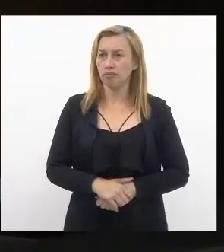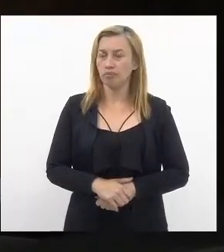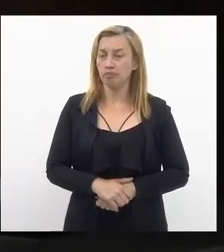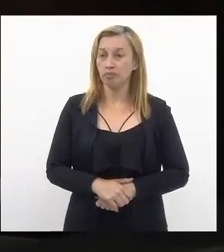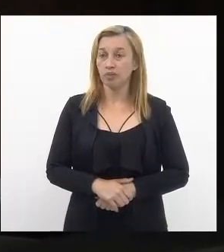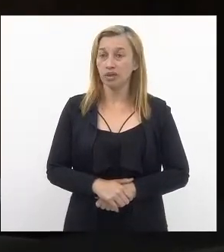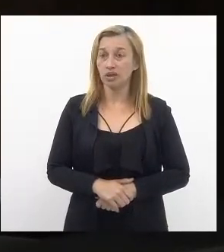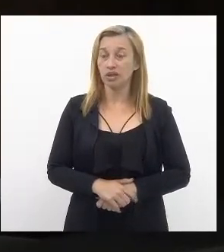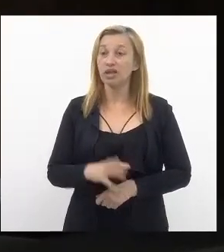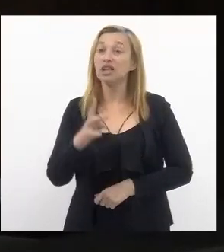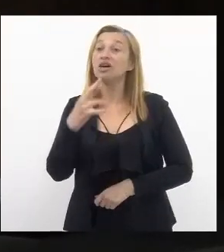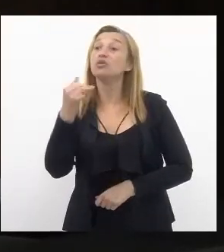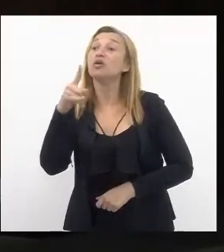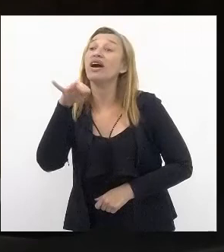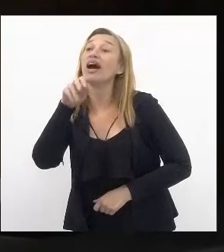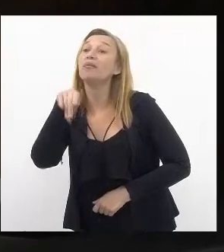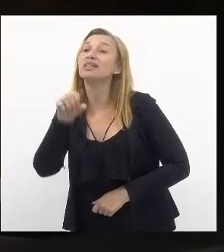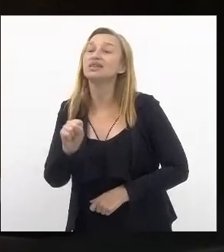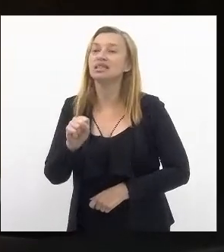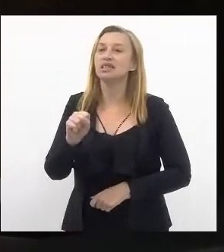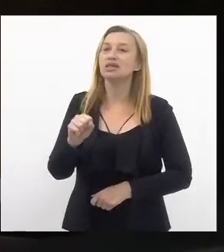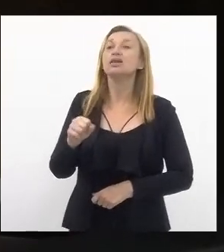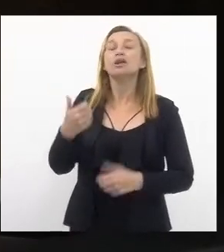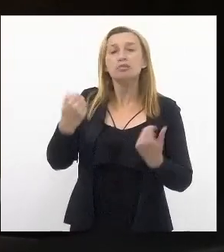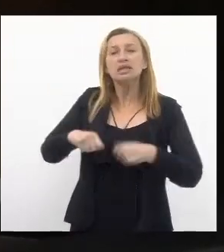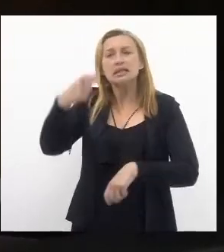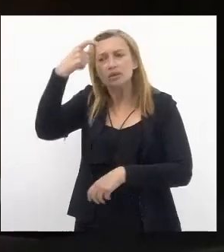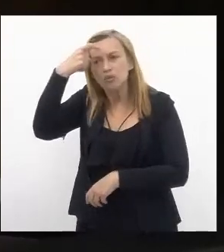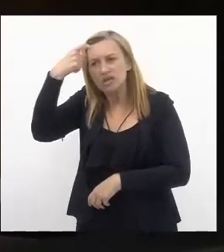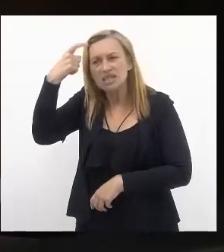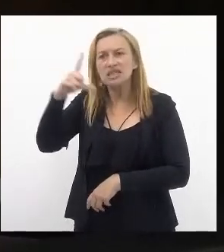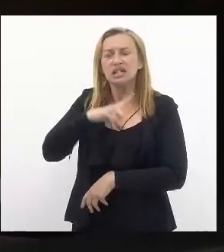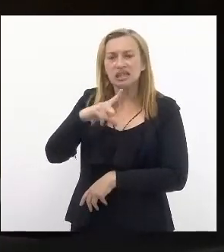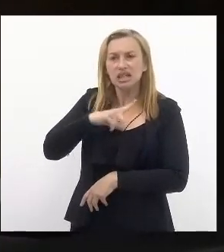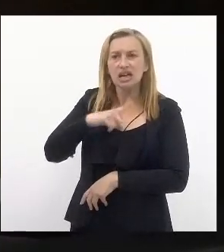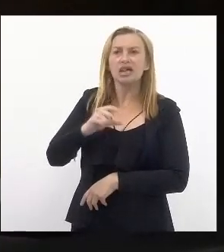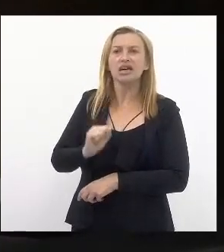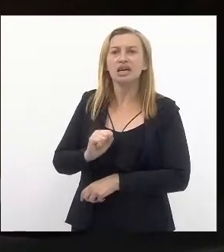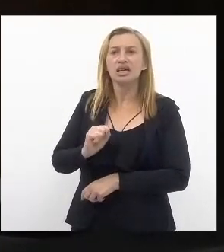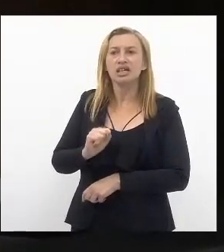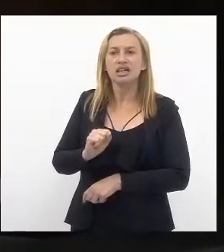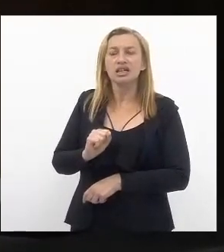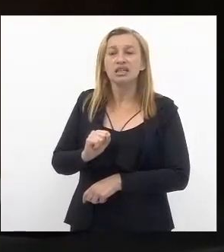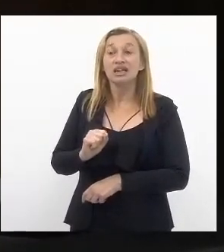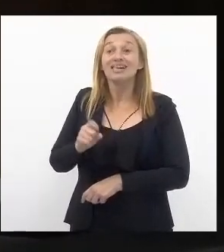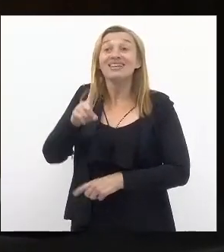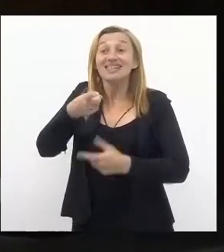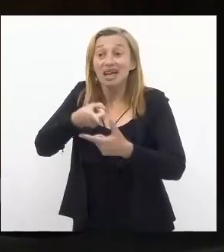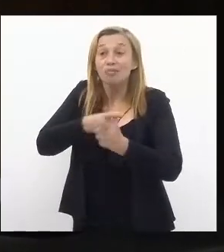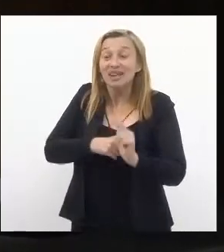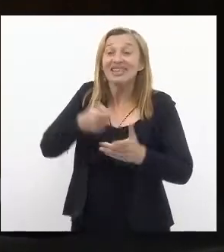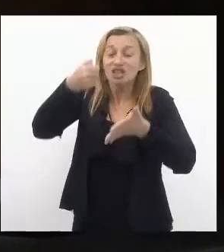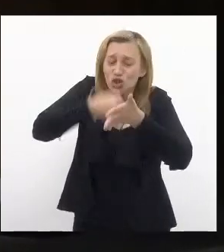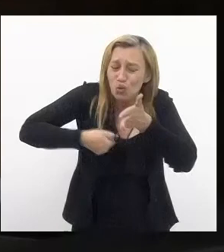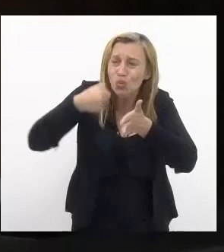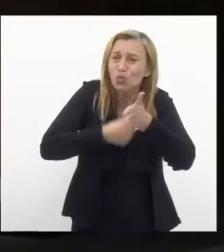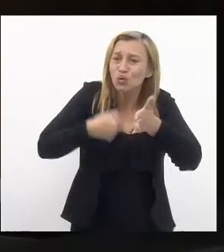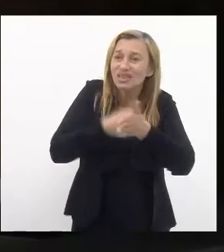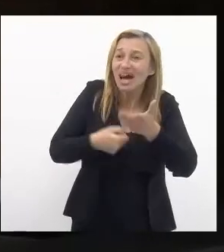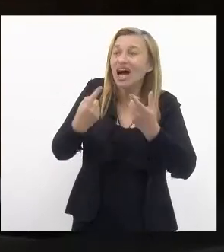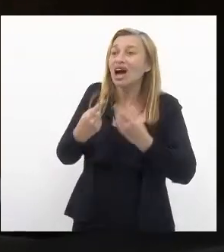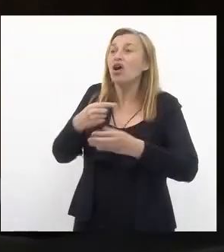La cleptocracia, tenemos que tener conciencia que tenemos la dependencia de luchar contra